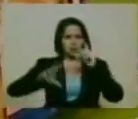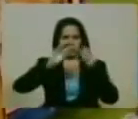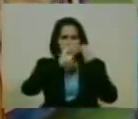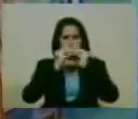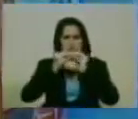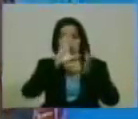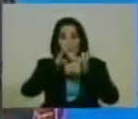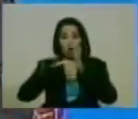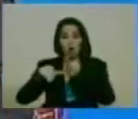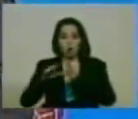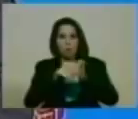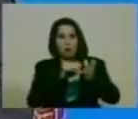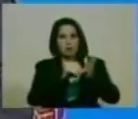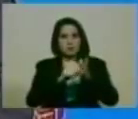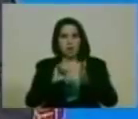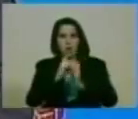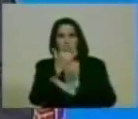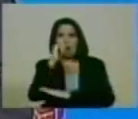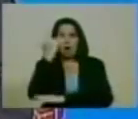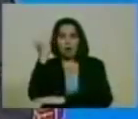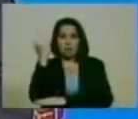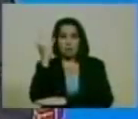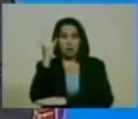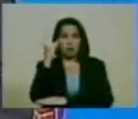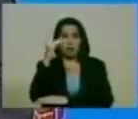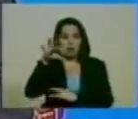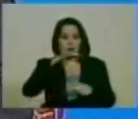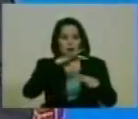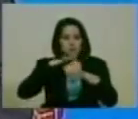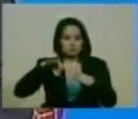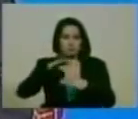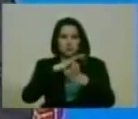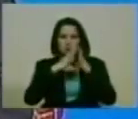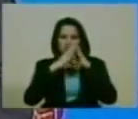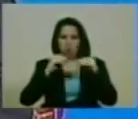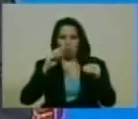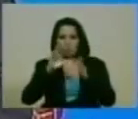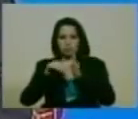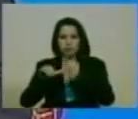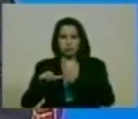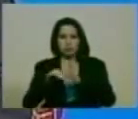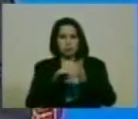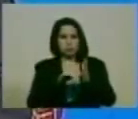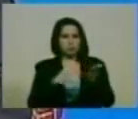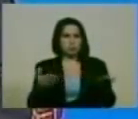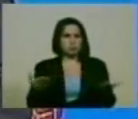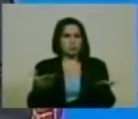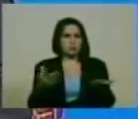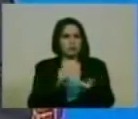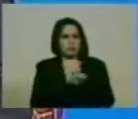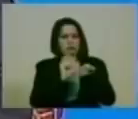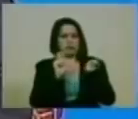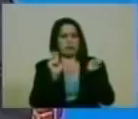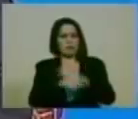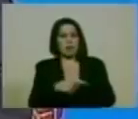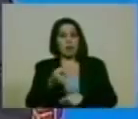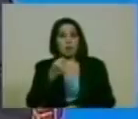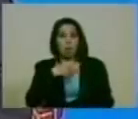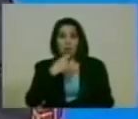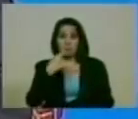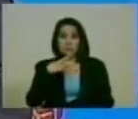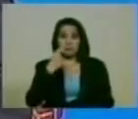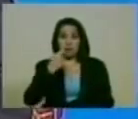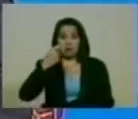llevarse nuestros árboles, nuestras esencias, nuestras hierbas, y convertirlas en medicinas que en el